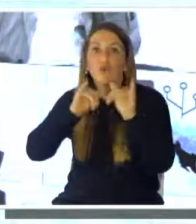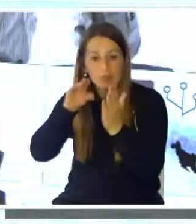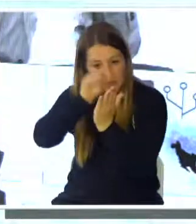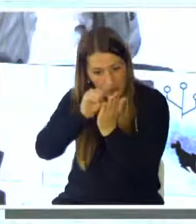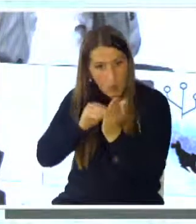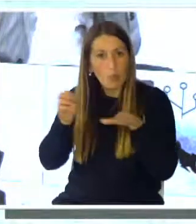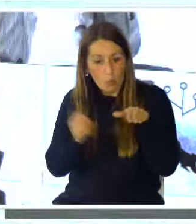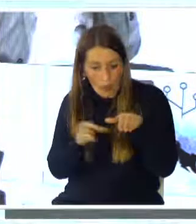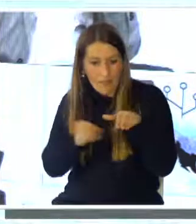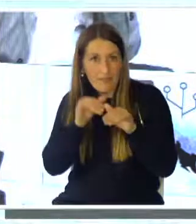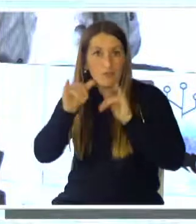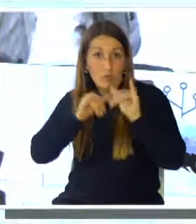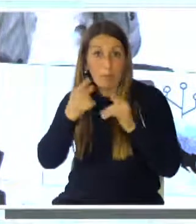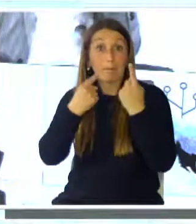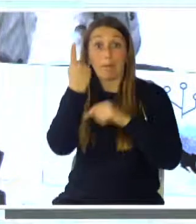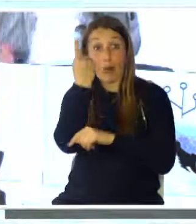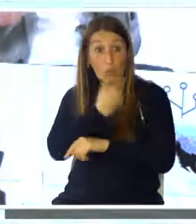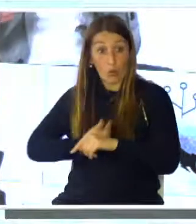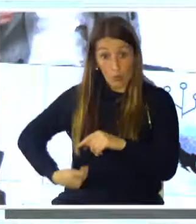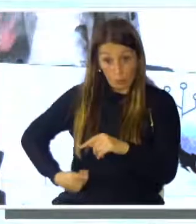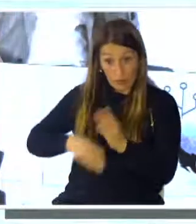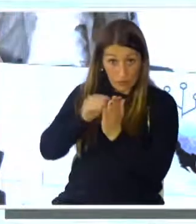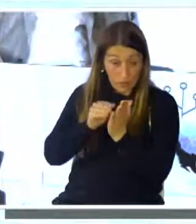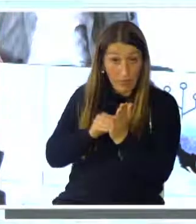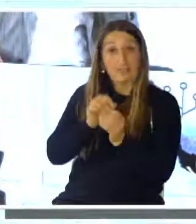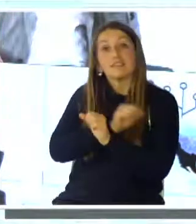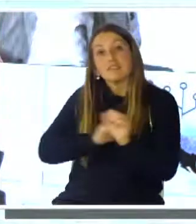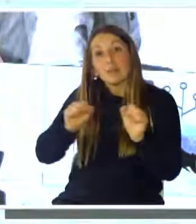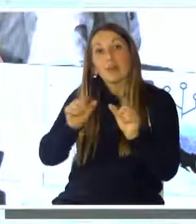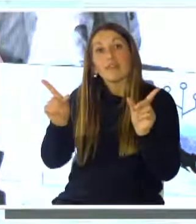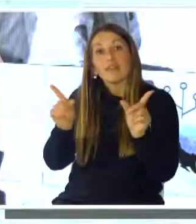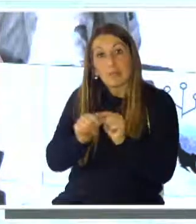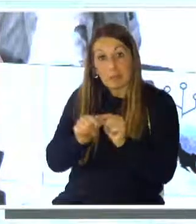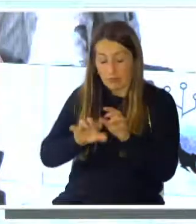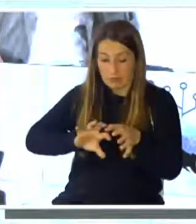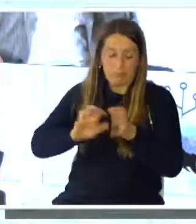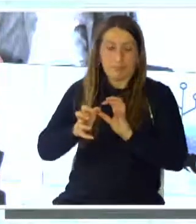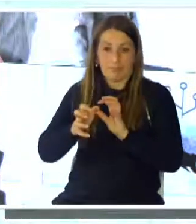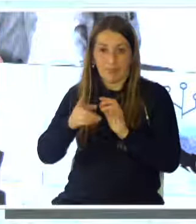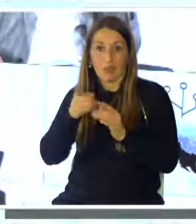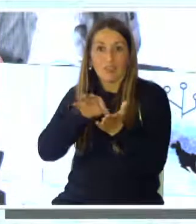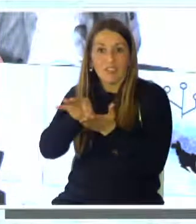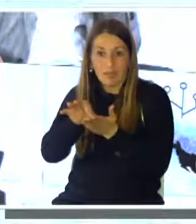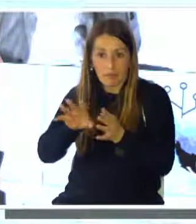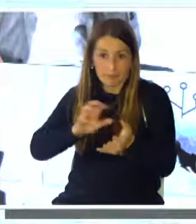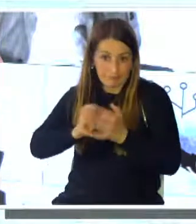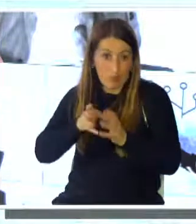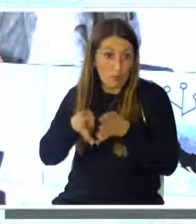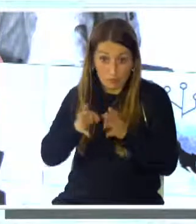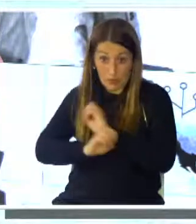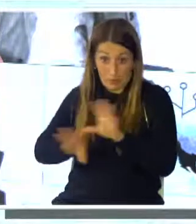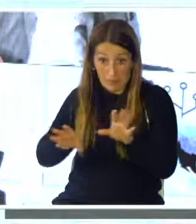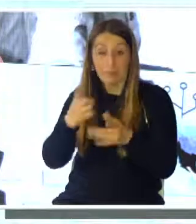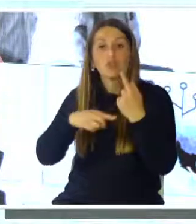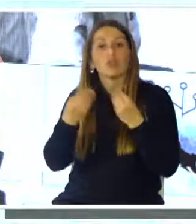almacenar y para un gobierno con un data center local puede terminar colapsando los servidores entonces como hacemos un data center